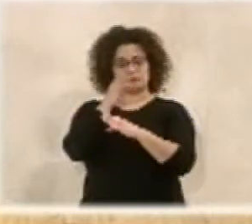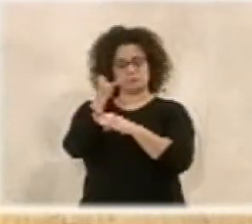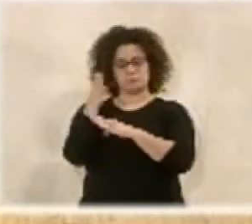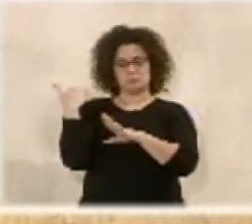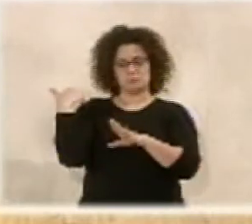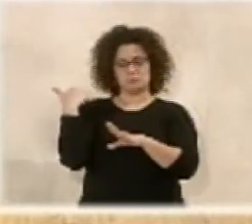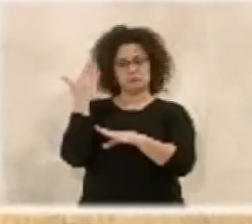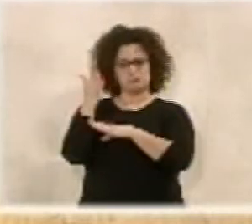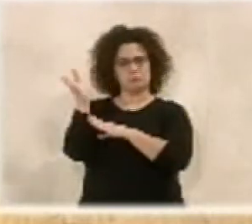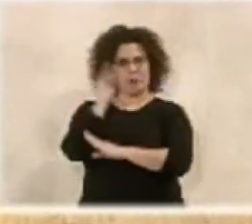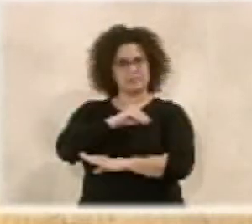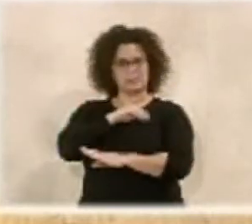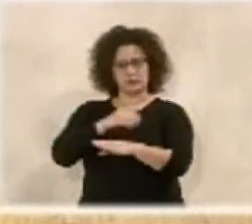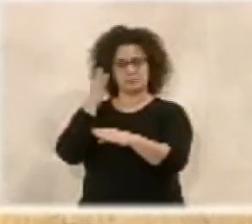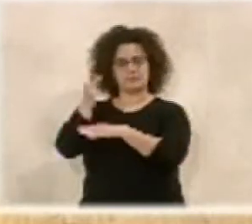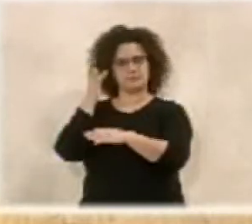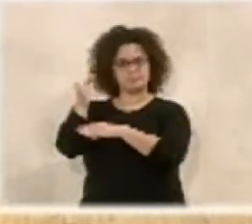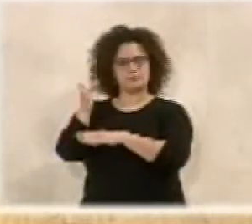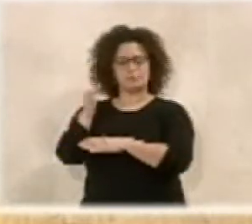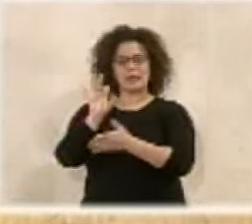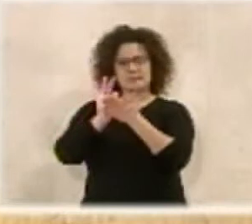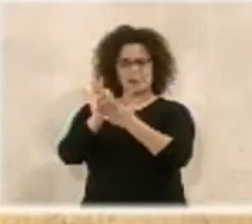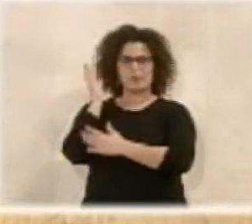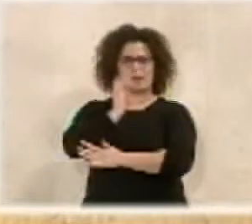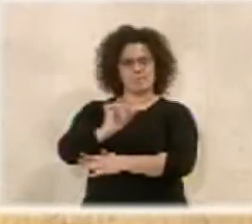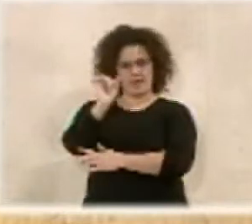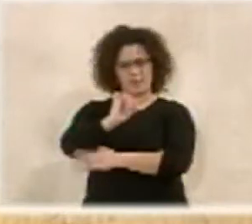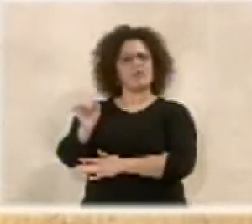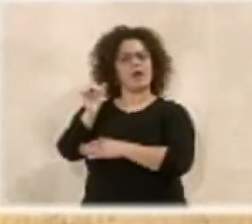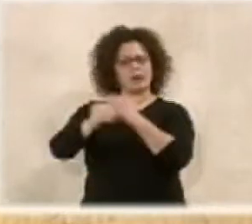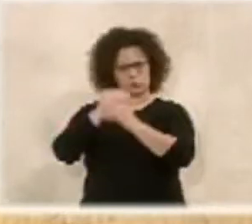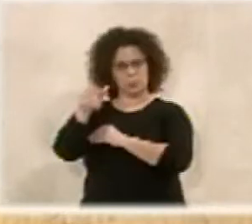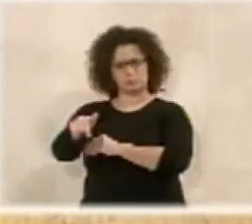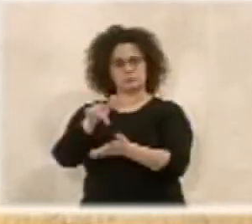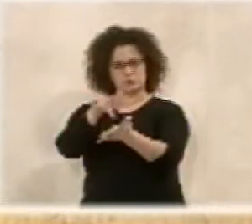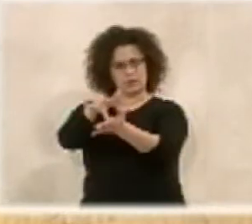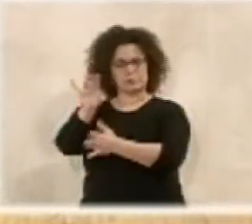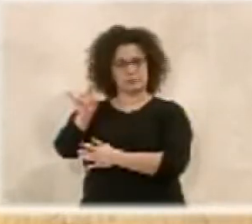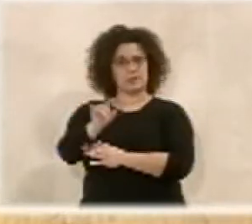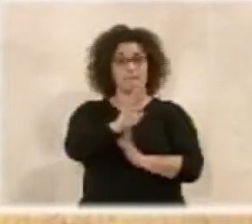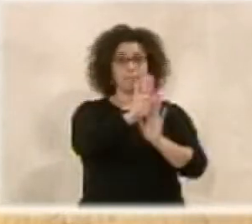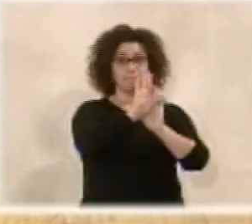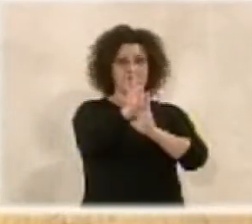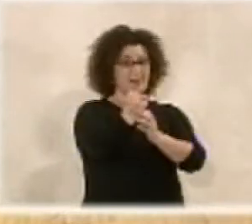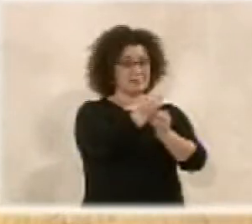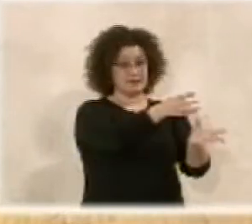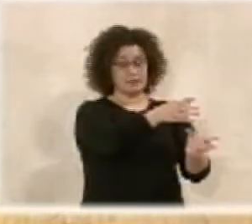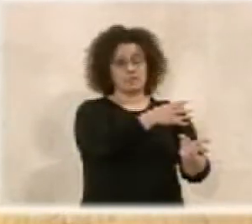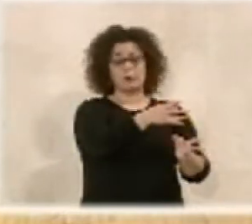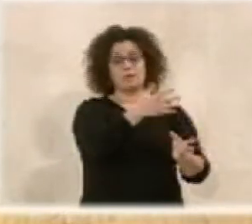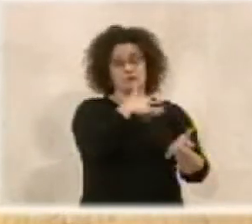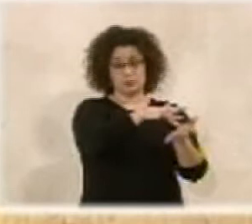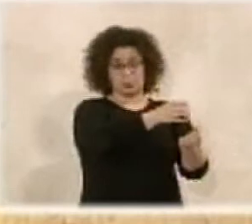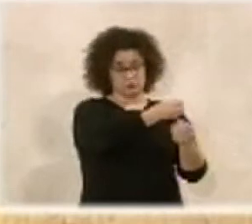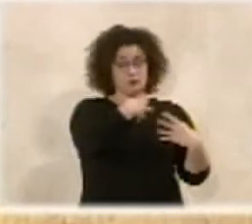últimamente vamos bastante, que los servicios de limpieza también están actuando allí y que la vecina que le ha dado esa información, pues nosotros